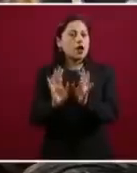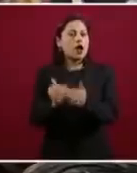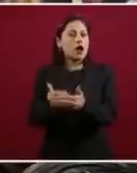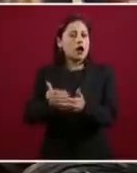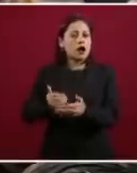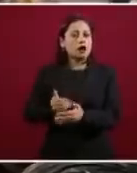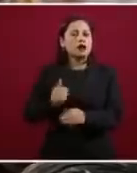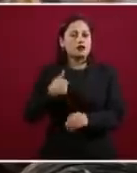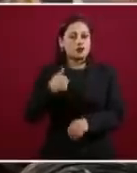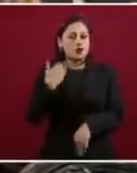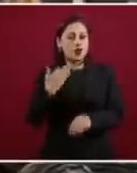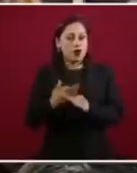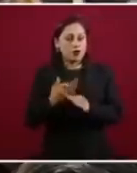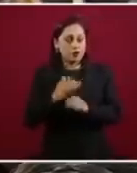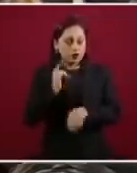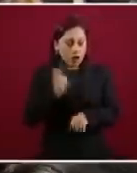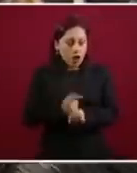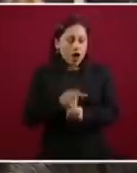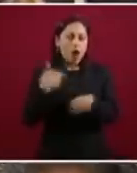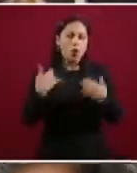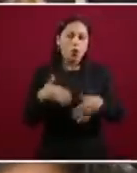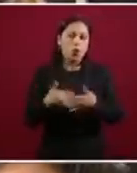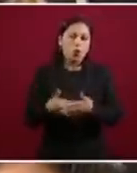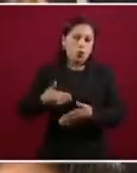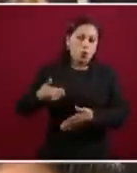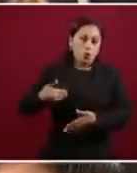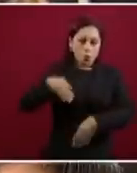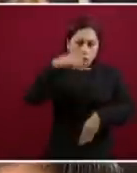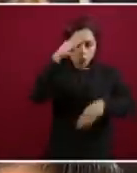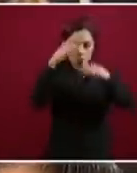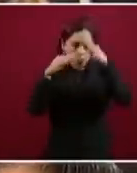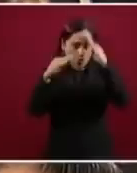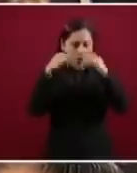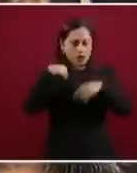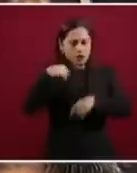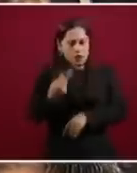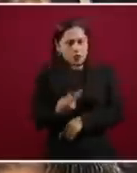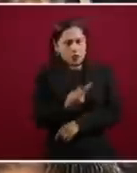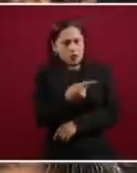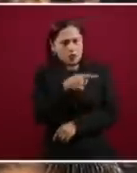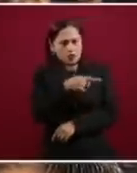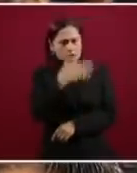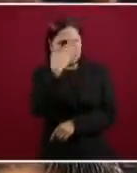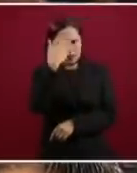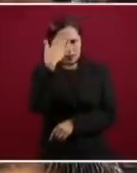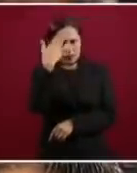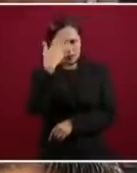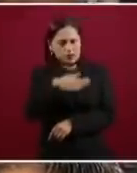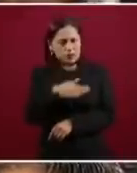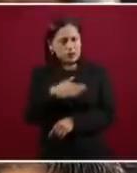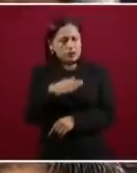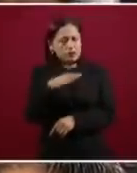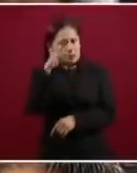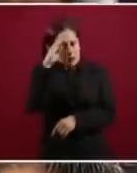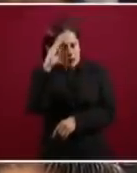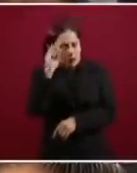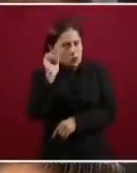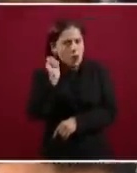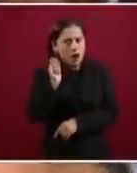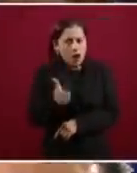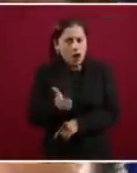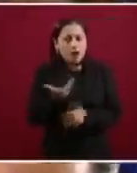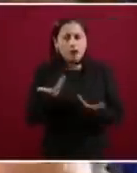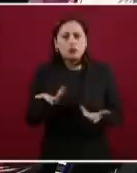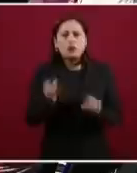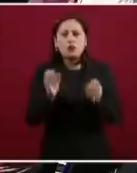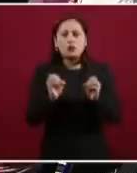no como en el pasado, y cómo operaría esta área, porque casi siempre hay mínimas,